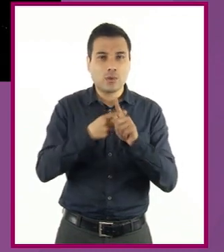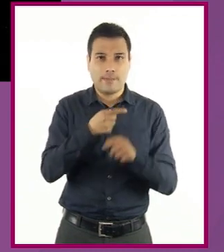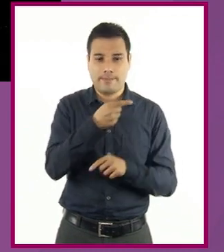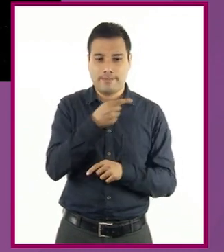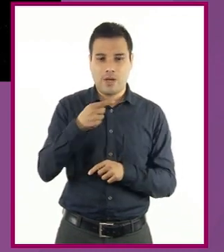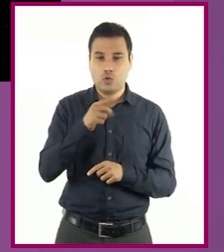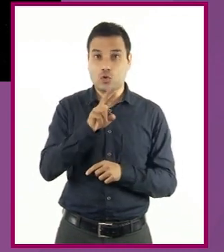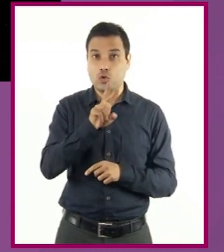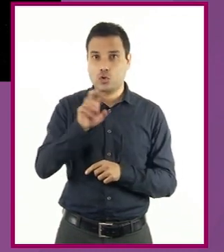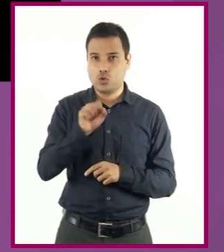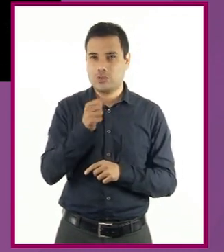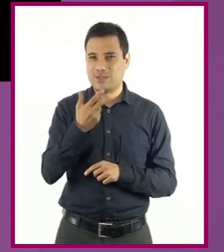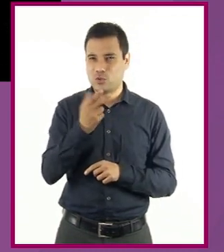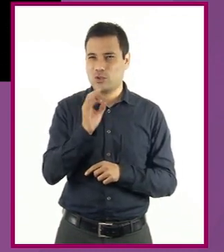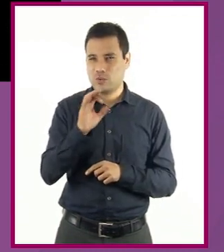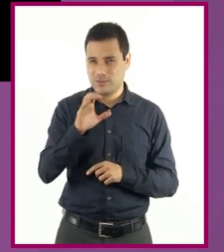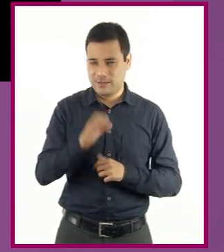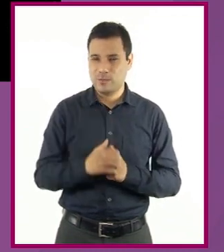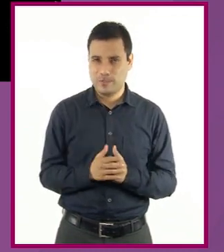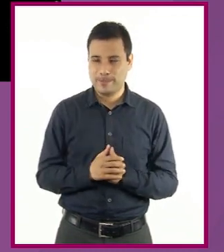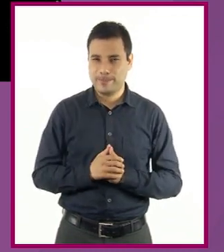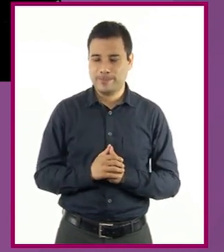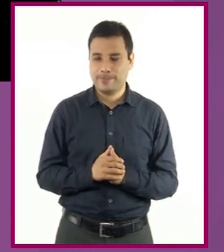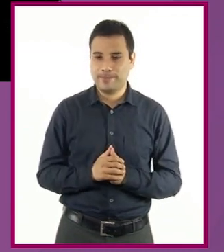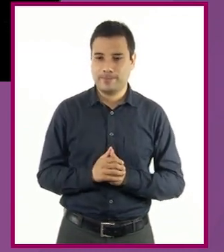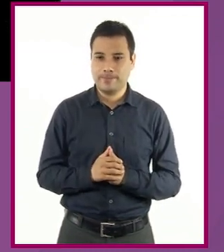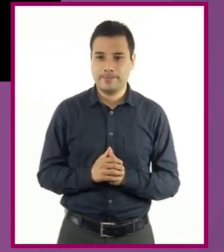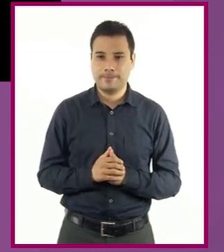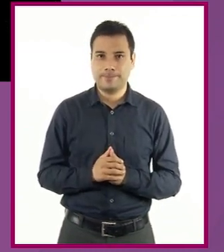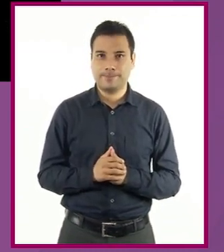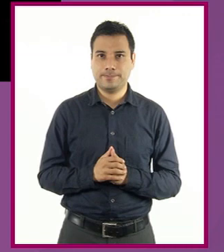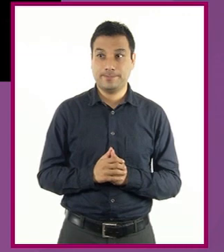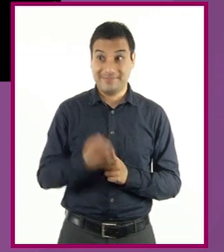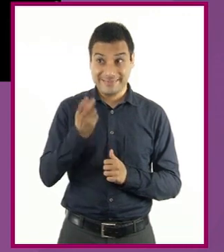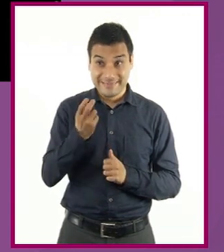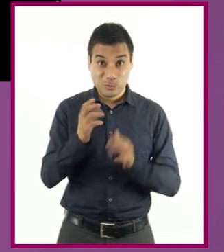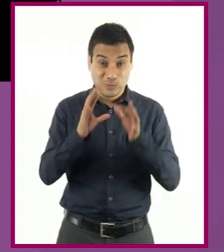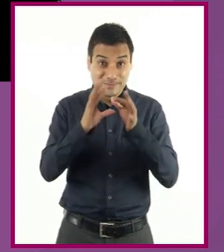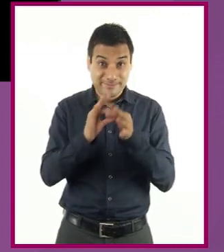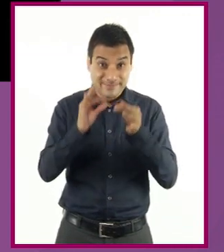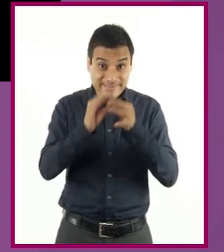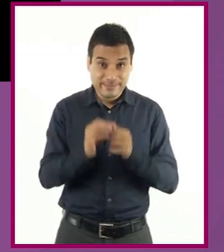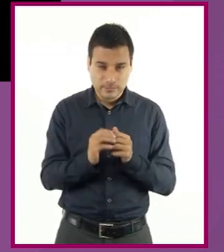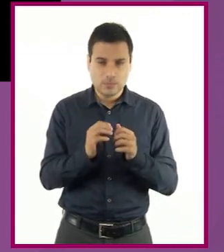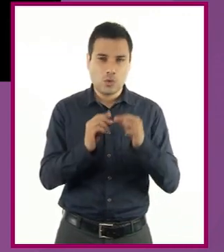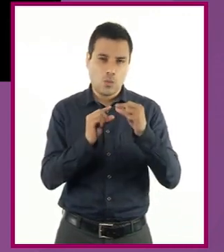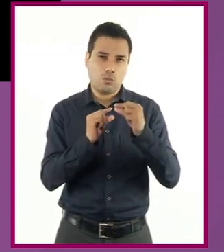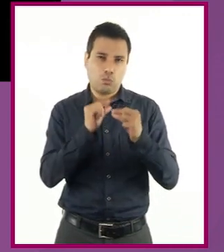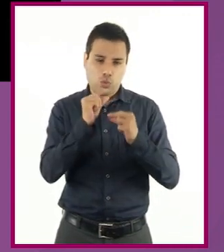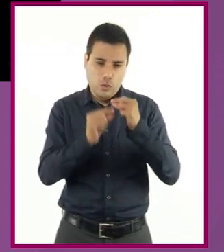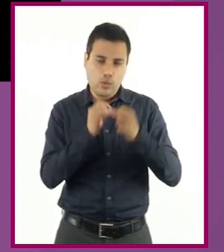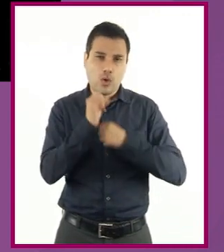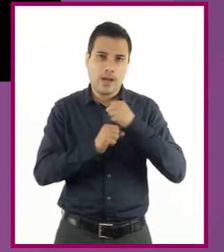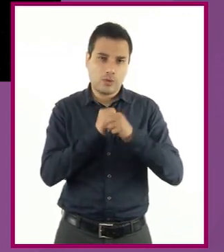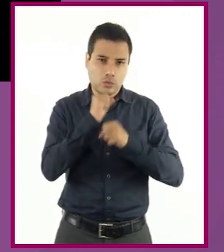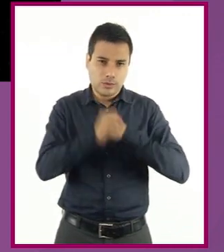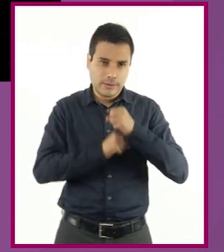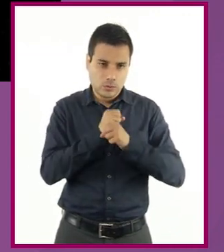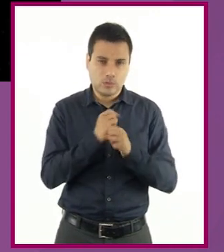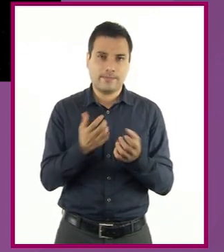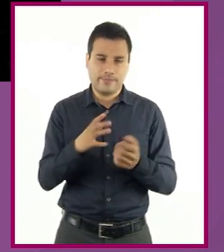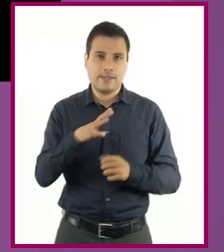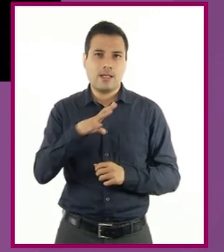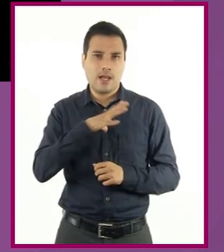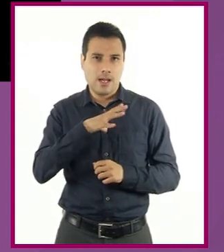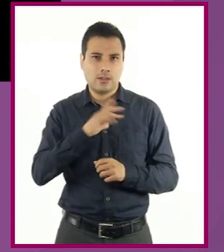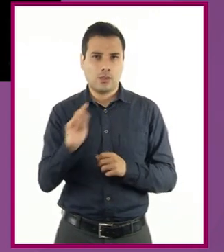menos 268 grados centígrados. Gracias a esta declaración, a través de los años, han tenido un lugar muy diversos